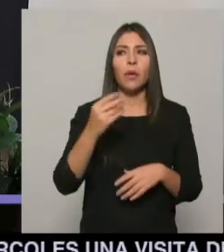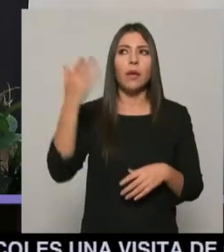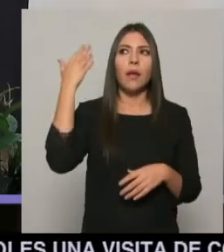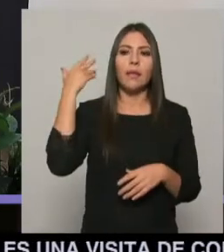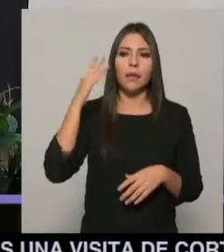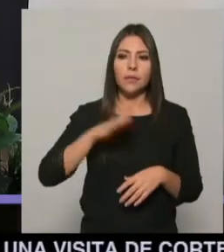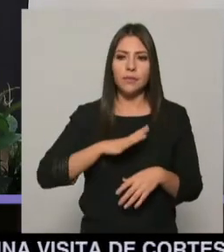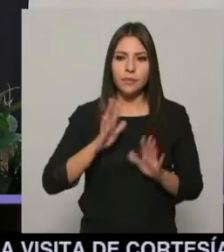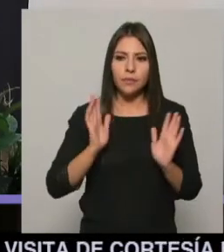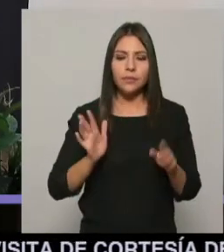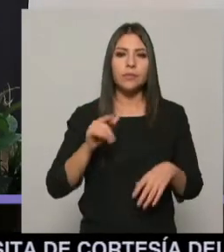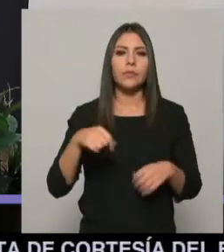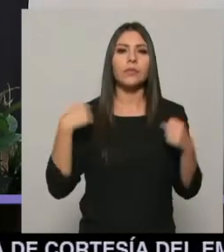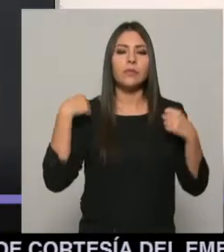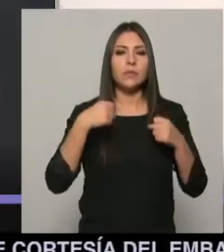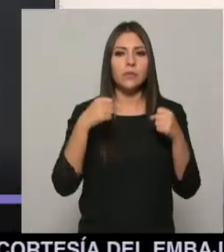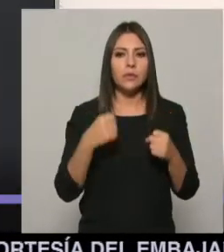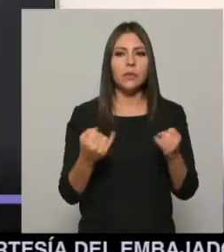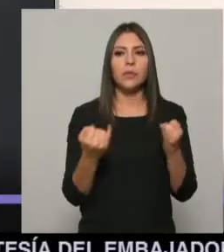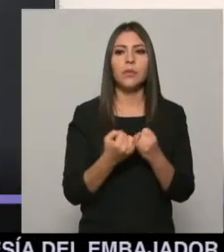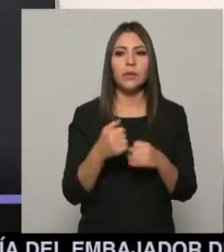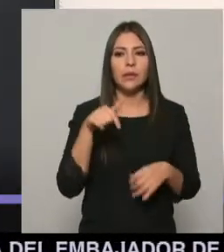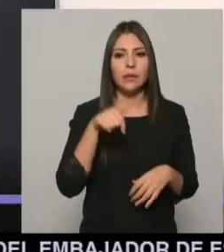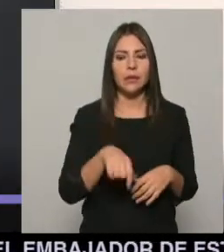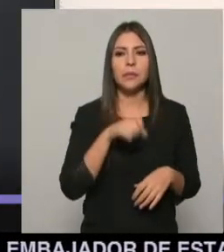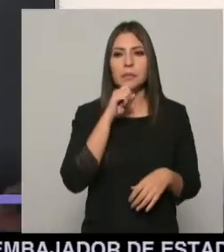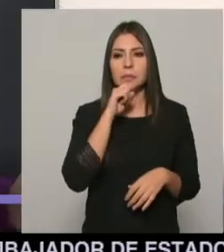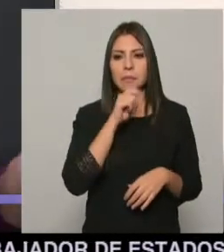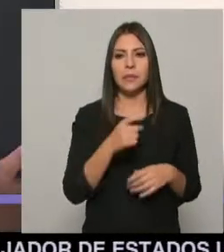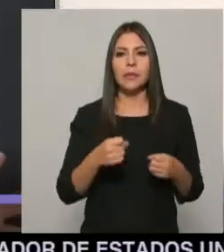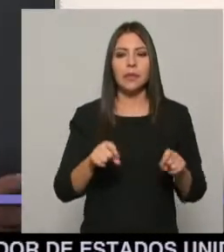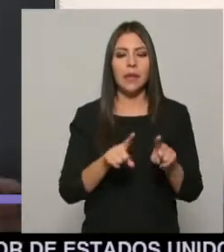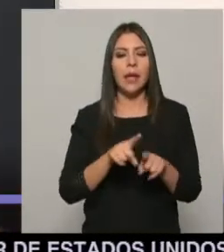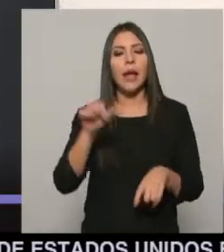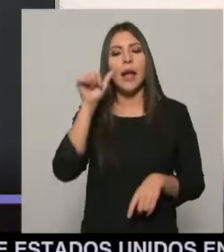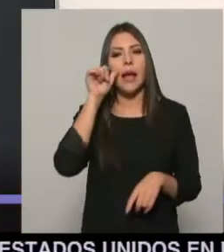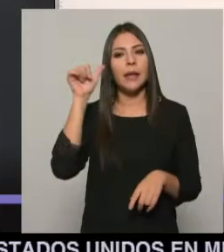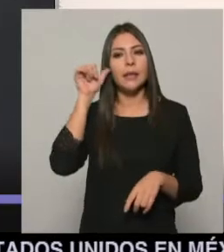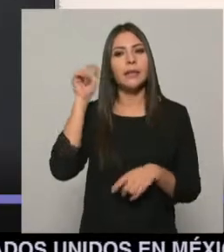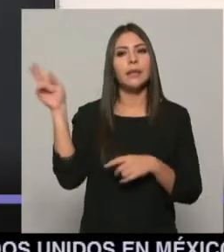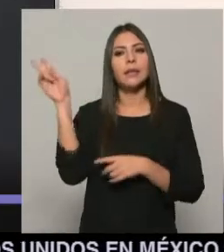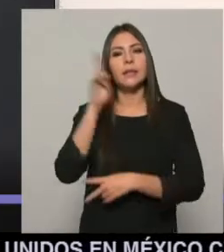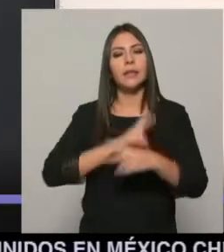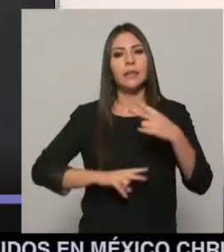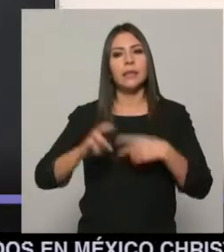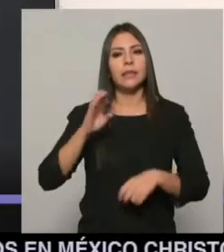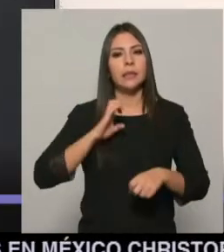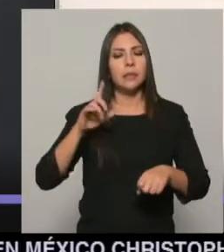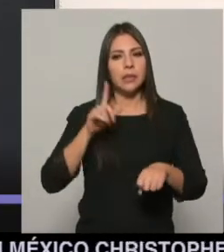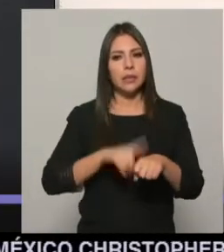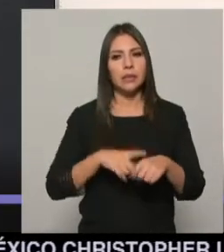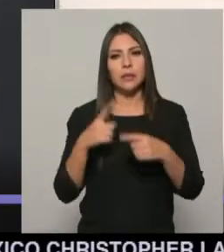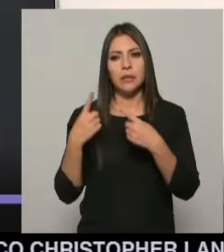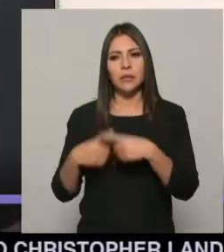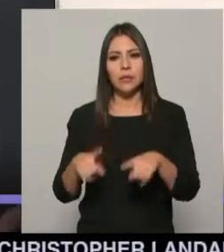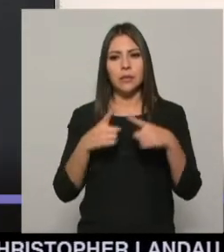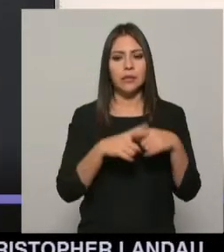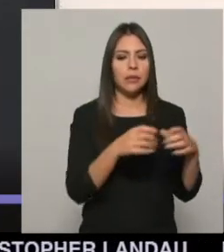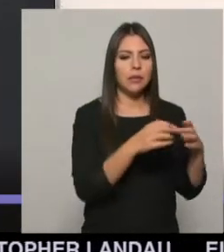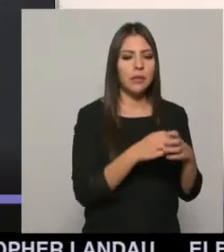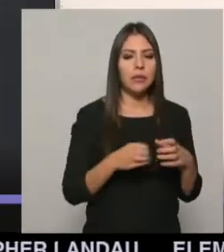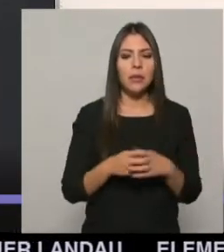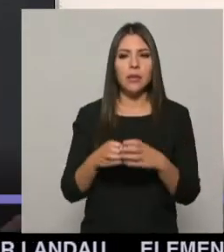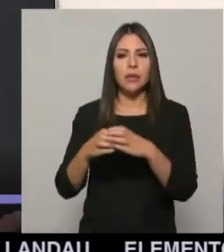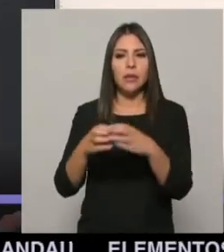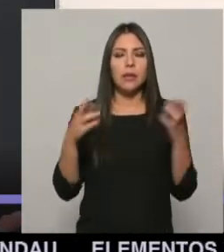Mochila Segura aquí mismo, en esta misma mesa de Agenda y Contexto, ayer vinieron especialistas y también representantes de diversos sectores a decir